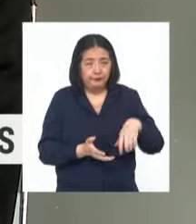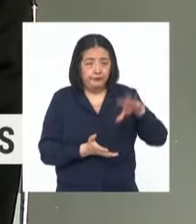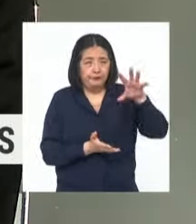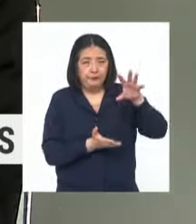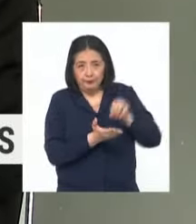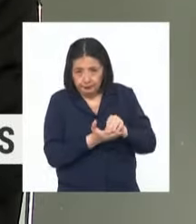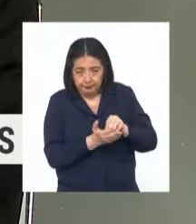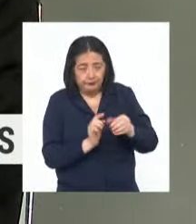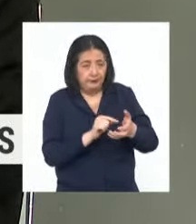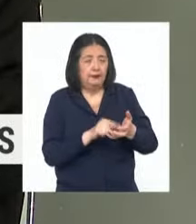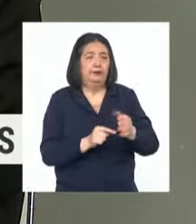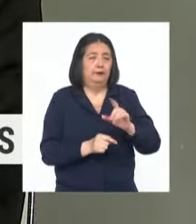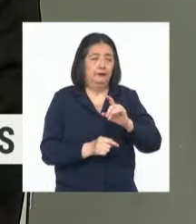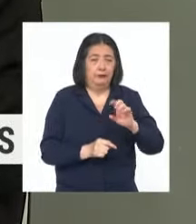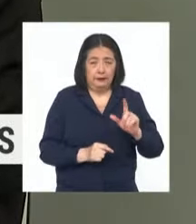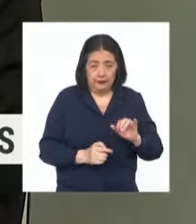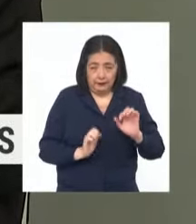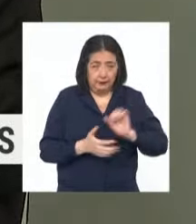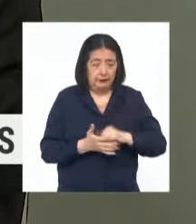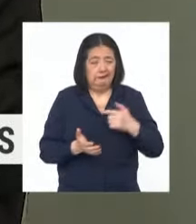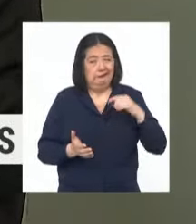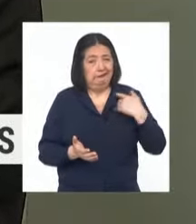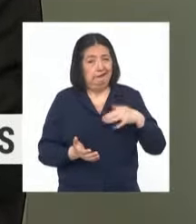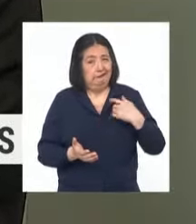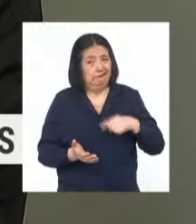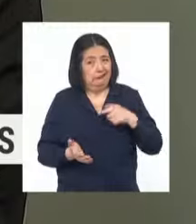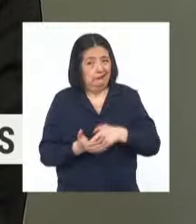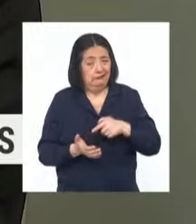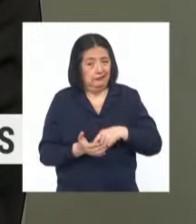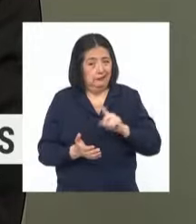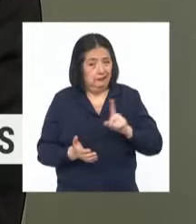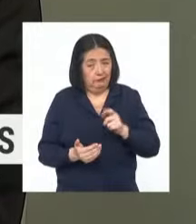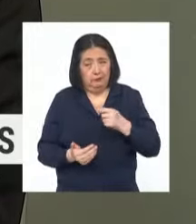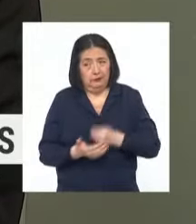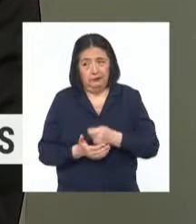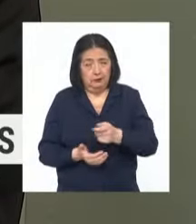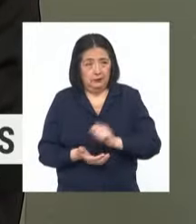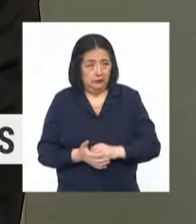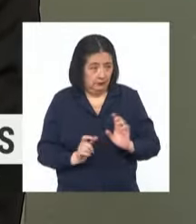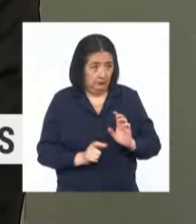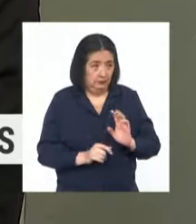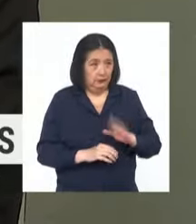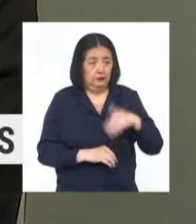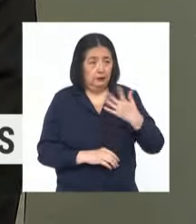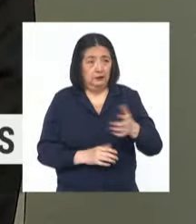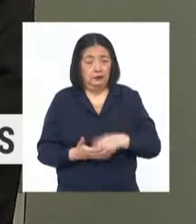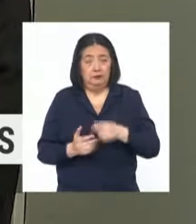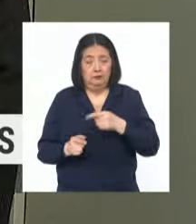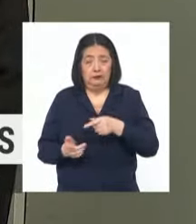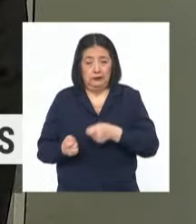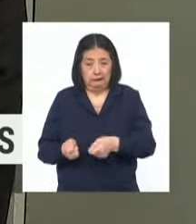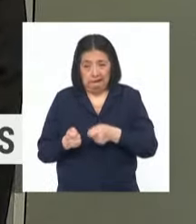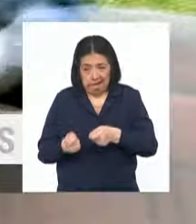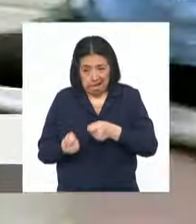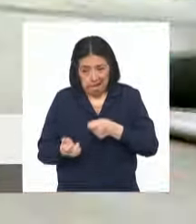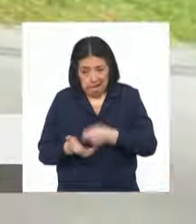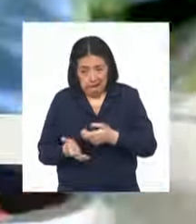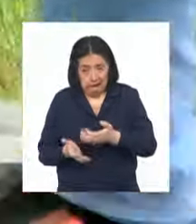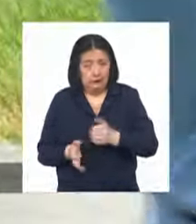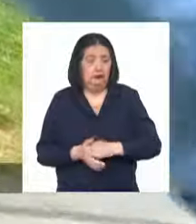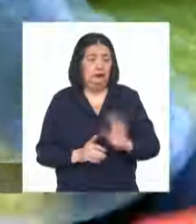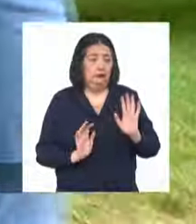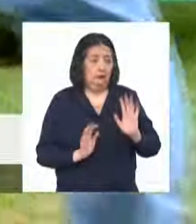Store y que lo envuelven en una deuda impagable y que son sujetos luego de cobranzas con métodos extorsivos, ¿no? Se